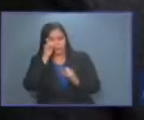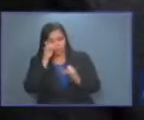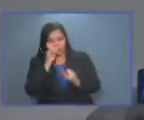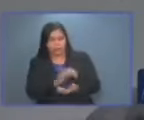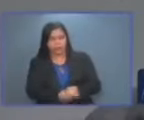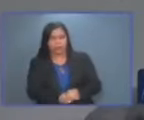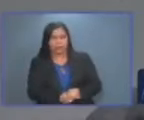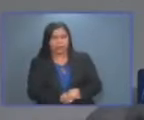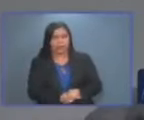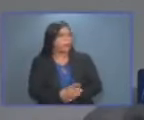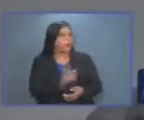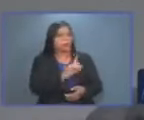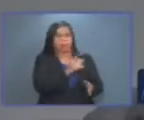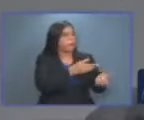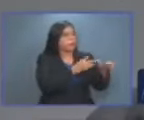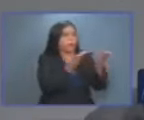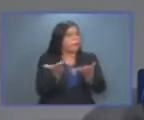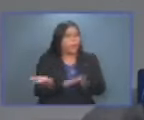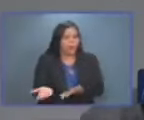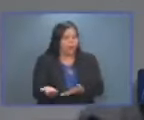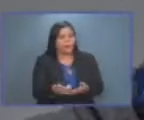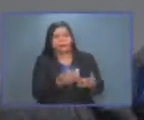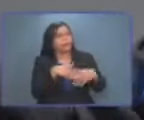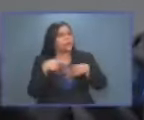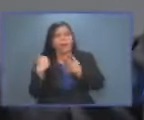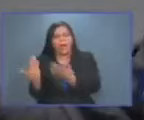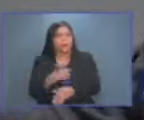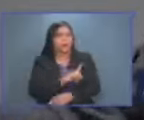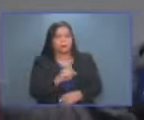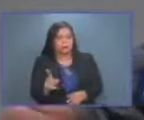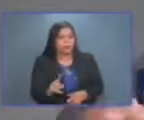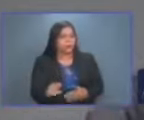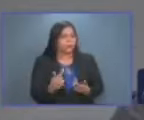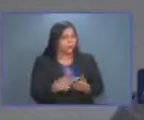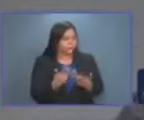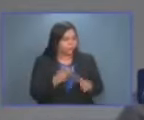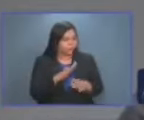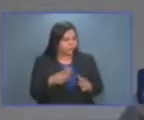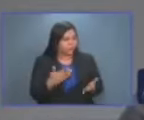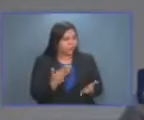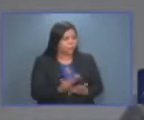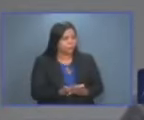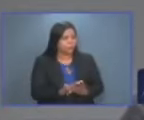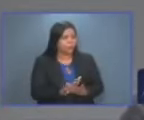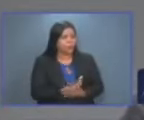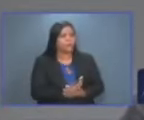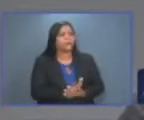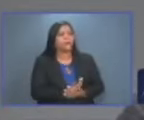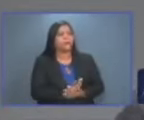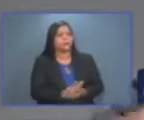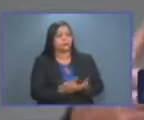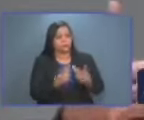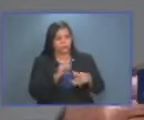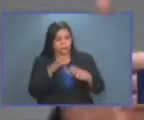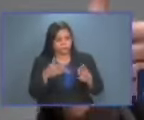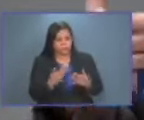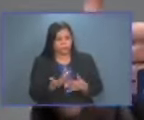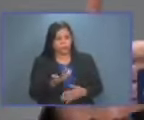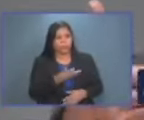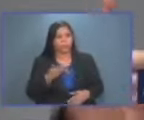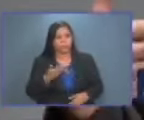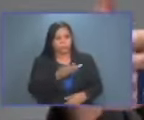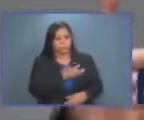othón hotel millones de dólares de la boca no confundamos de nuevo a la población o sea usted